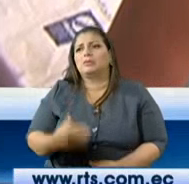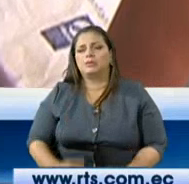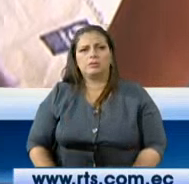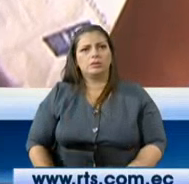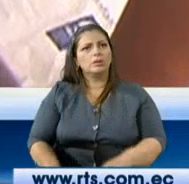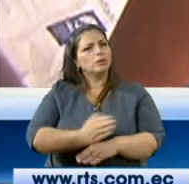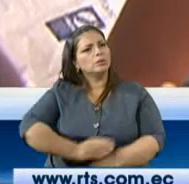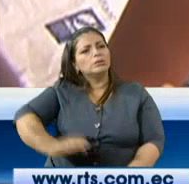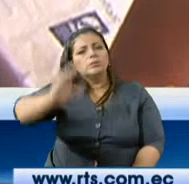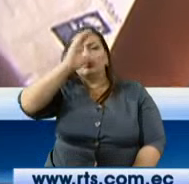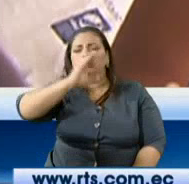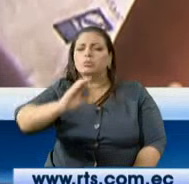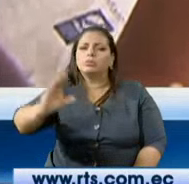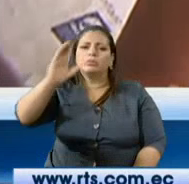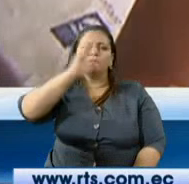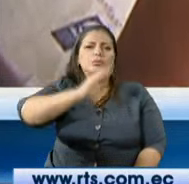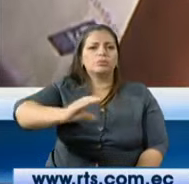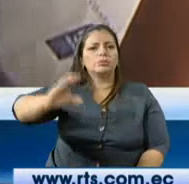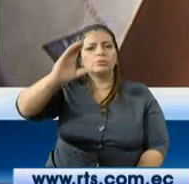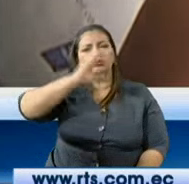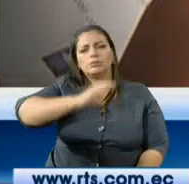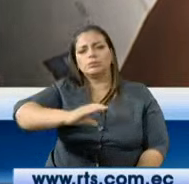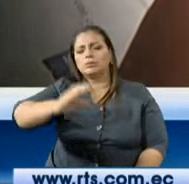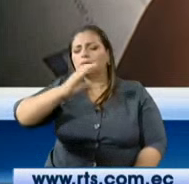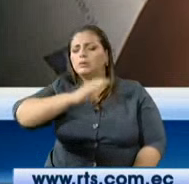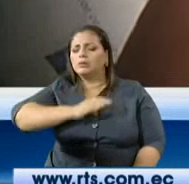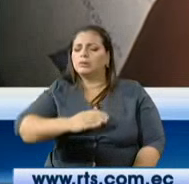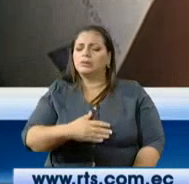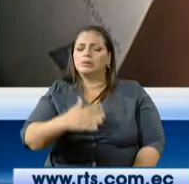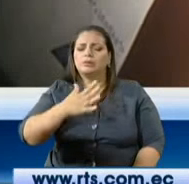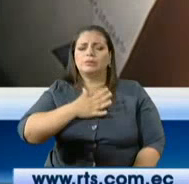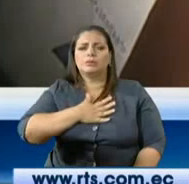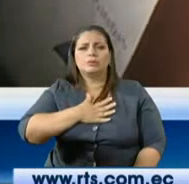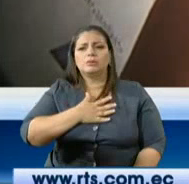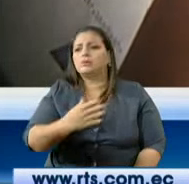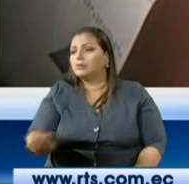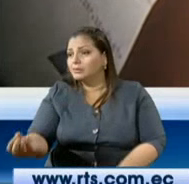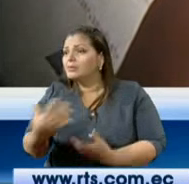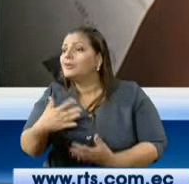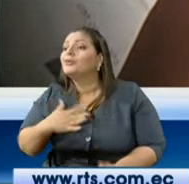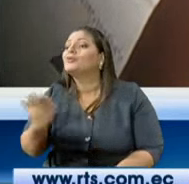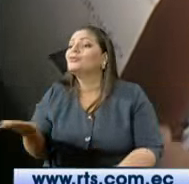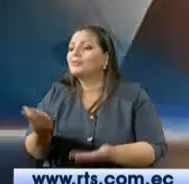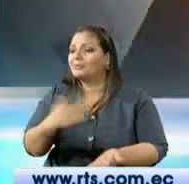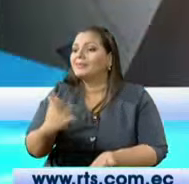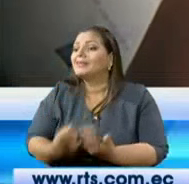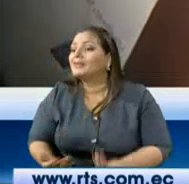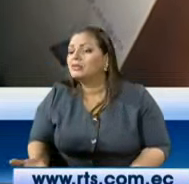a mi hijo. Para mí no hay consuelo, a mí no hay palabra que me diga que lo han visto y es un consuelo. No, yo quiero ver a mi hijo aquí en la